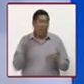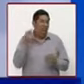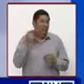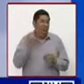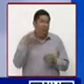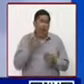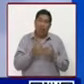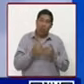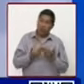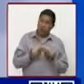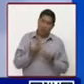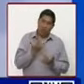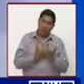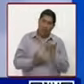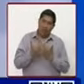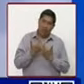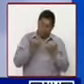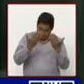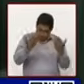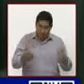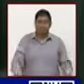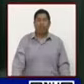¿Cuál era su modus operandi? Preste atención.